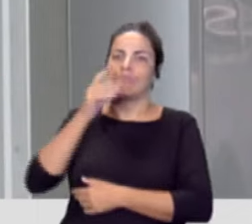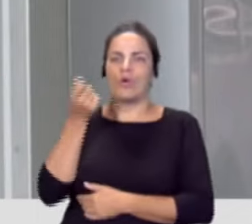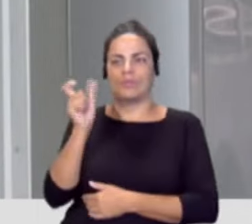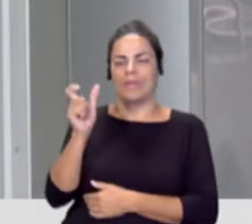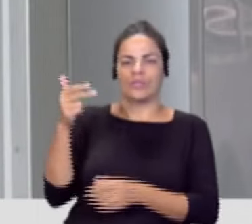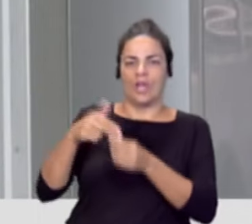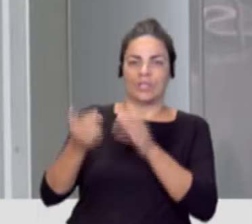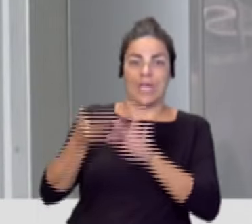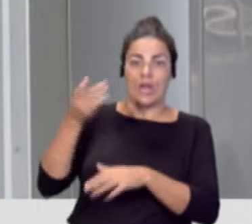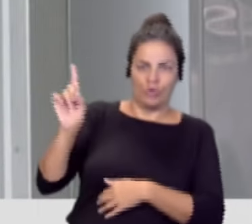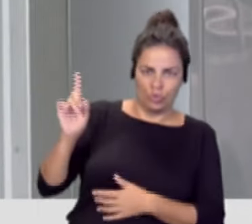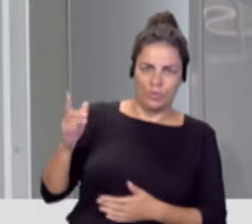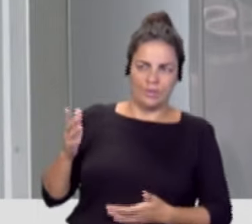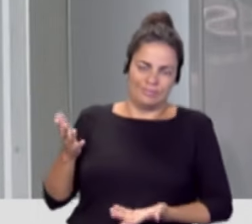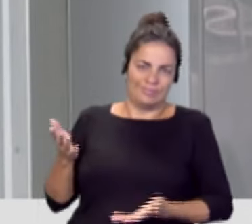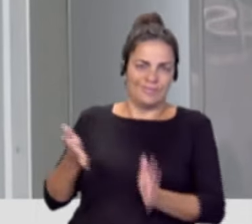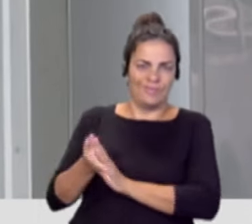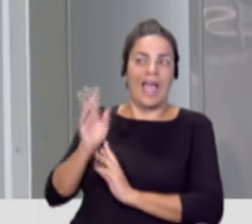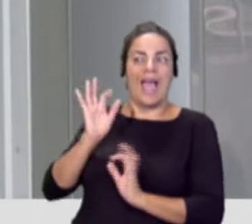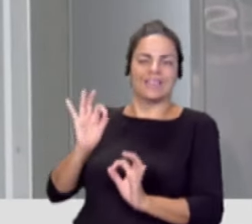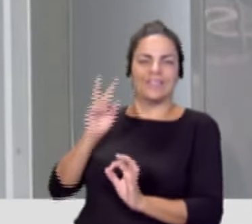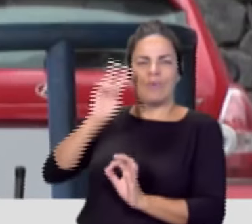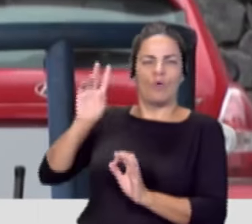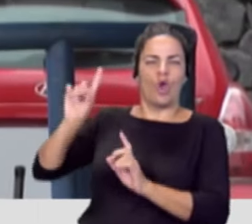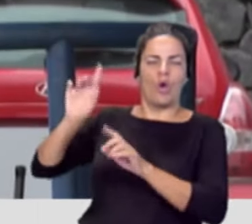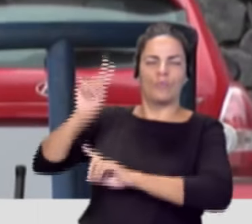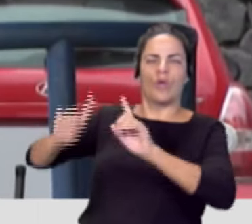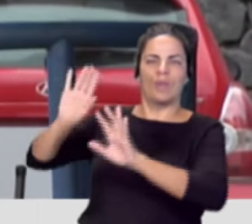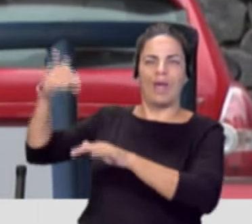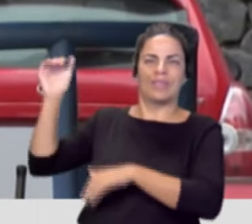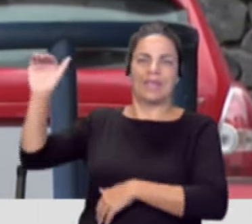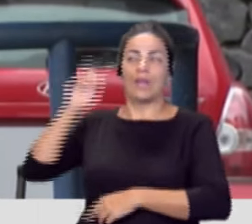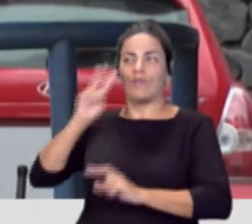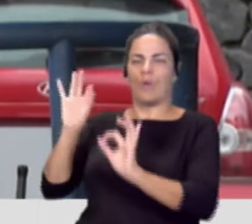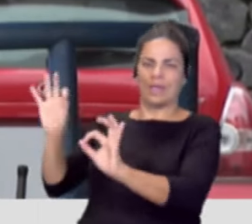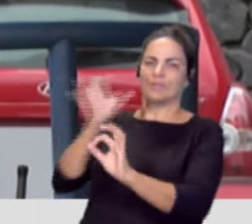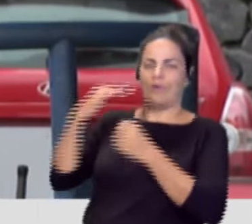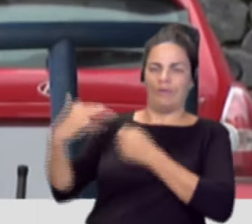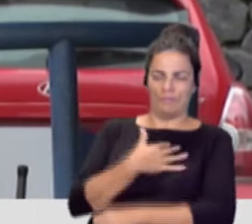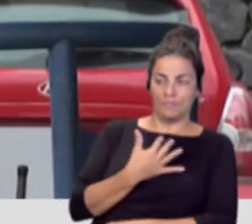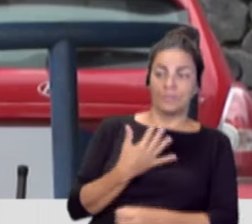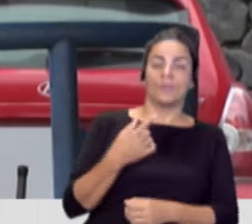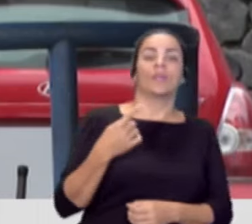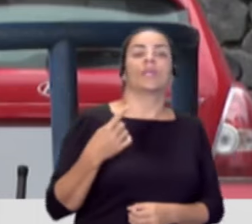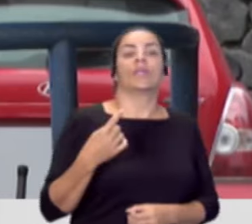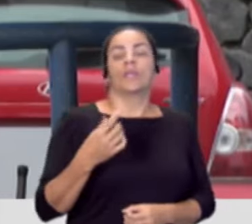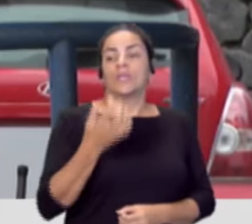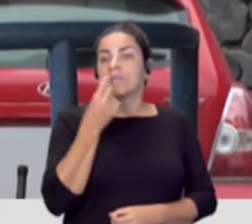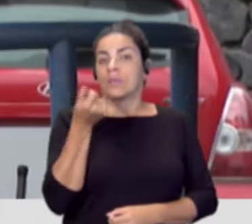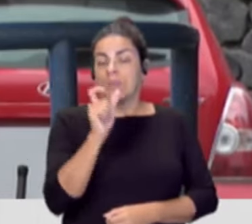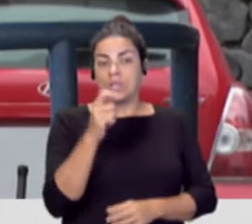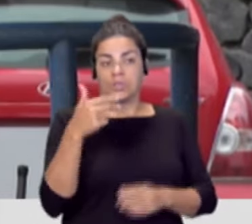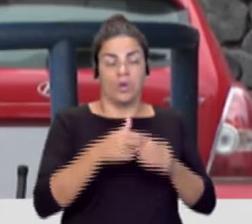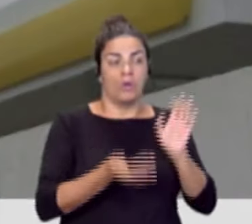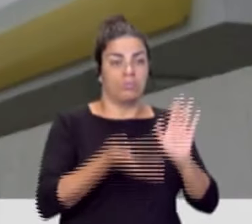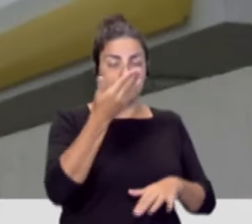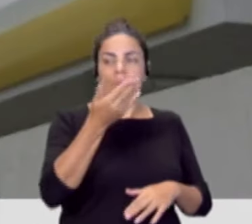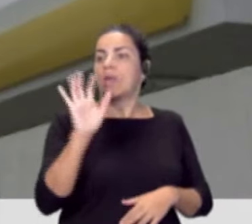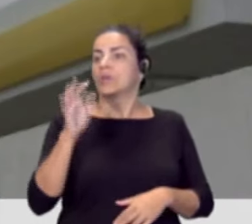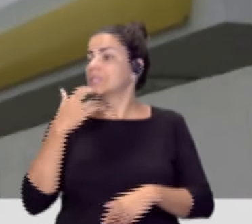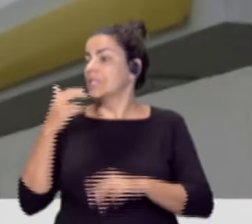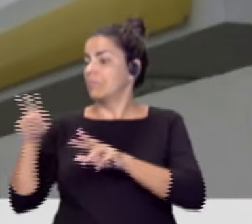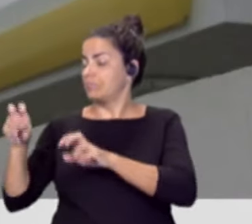extranjero. Y aparentemente el precio del barril, pues siempre tenemos la constancia de que sube rápidamente cuando existe un conflicto, pero luego cuando el conflicto no existe, pues no baja. Sí,